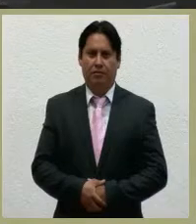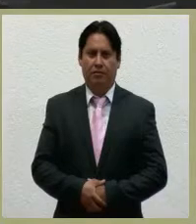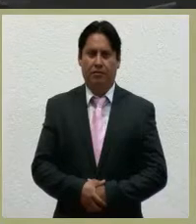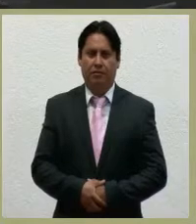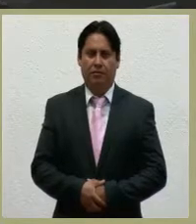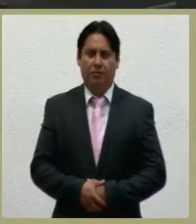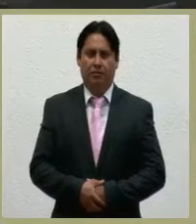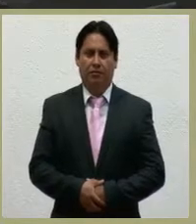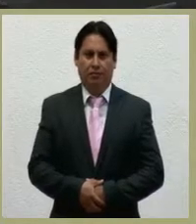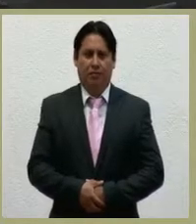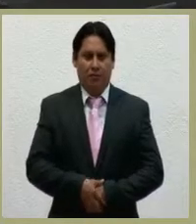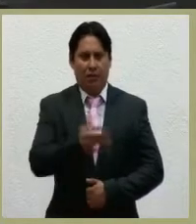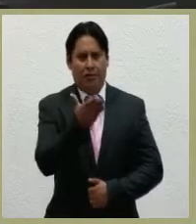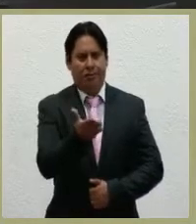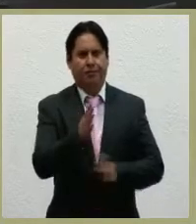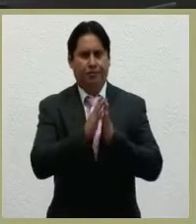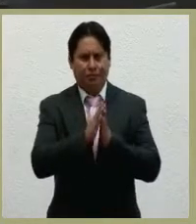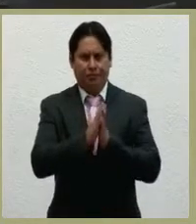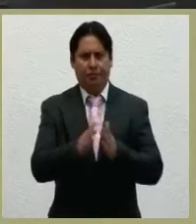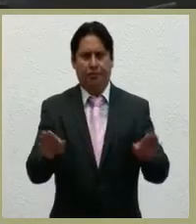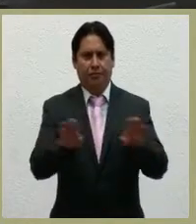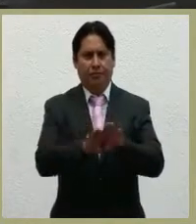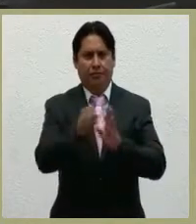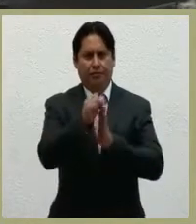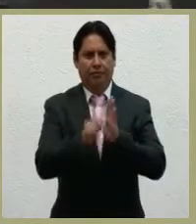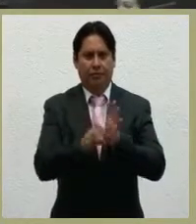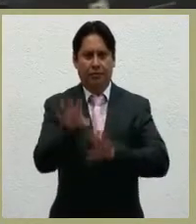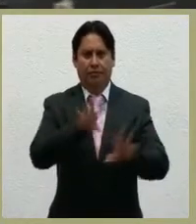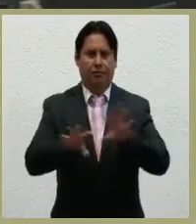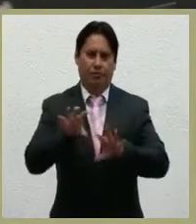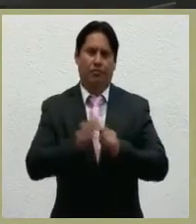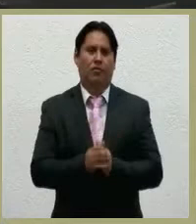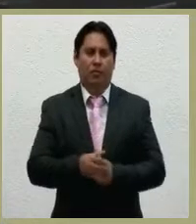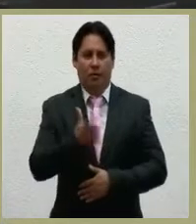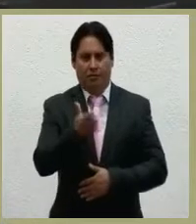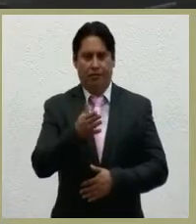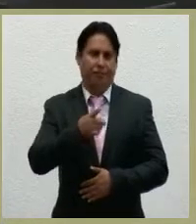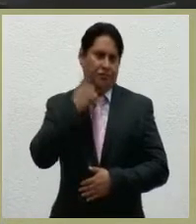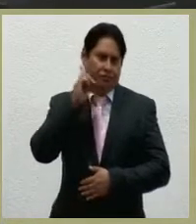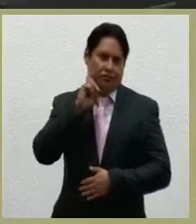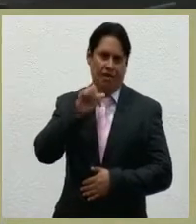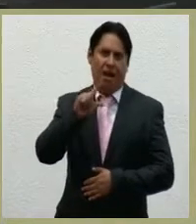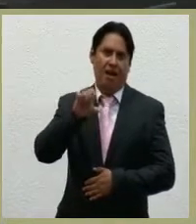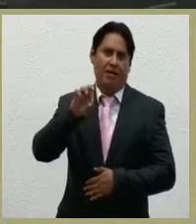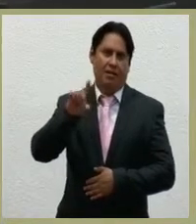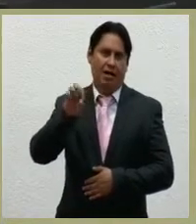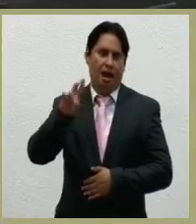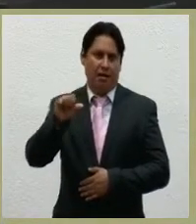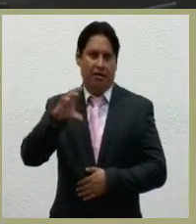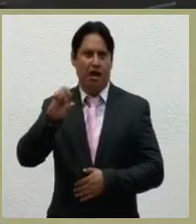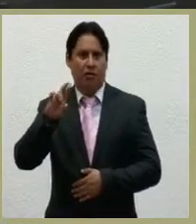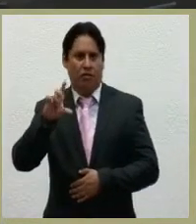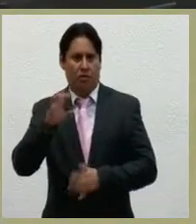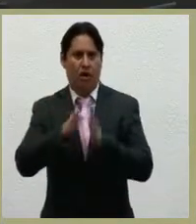Solicito a la Secretaría cierre el sistema electrónico. Solicito a la diputada secretaria Alejandra Cruz Toledo Cebadúa se